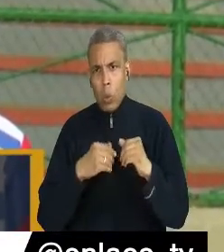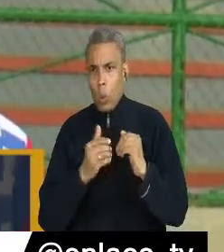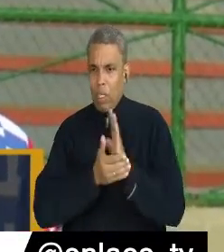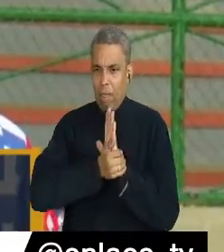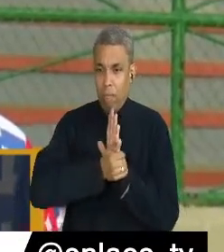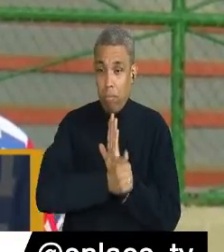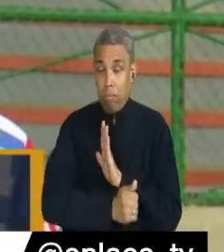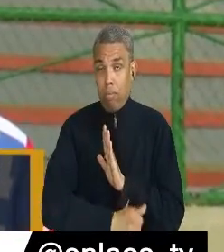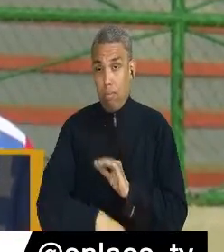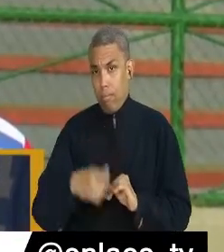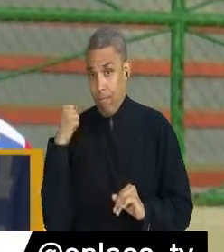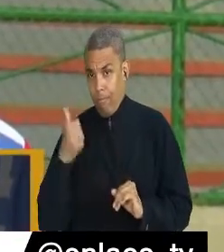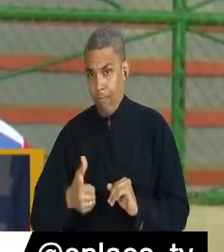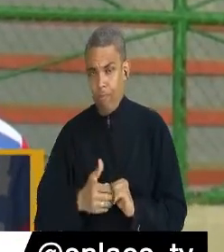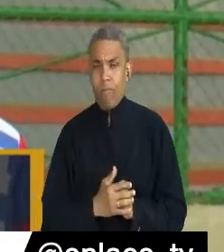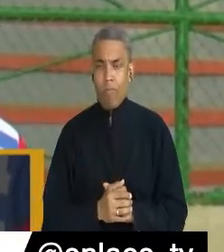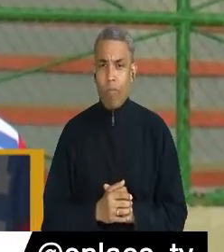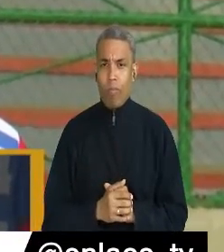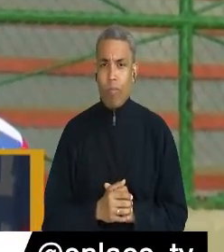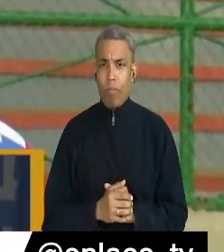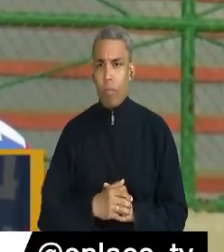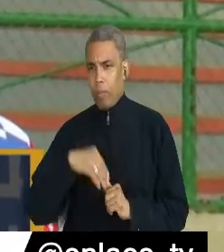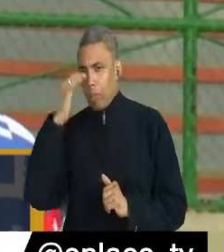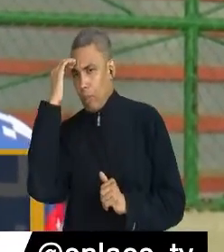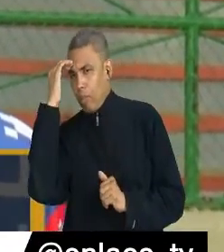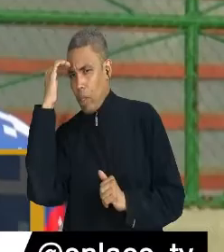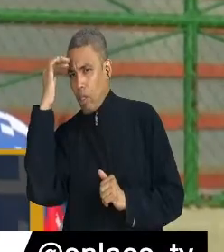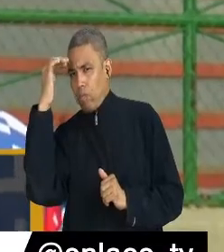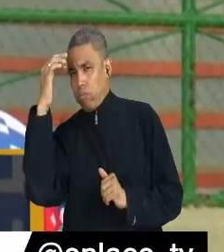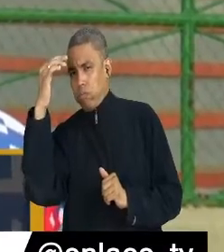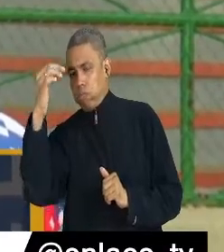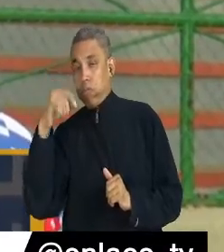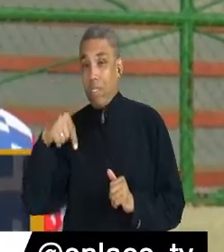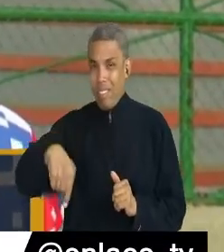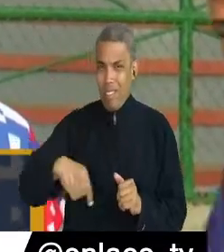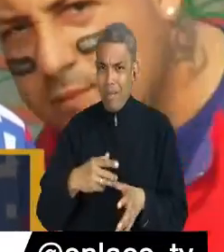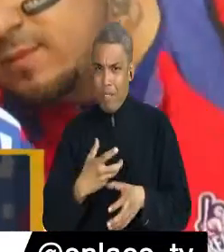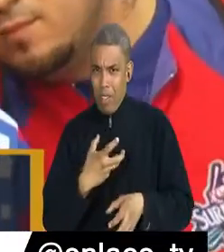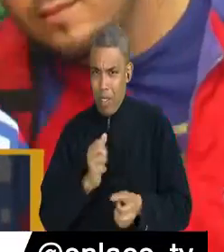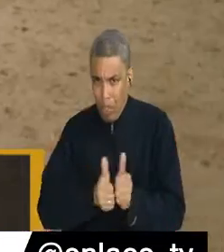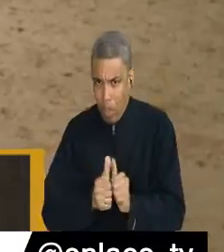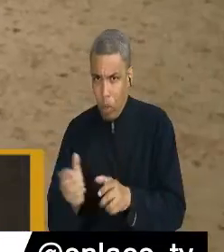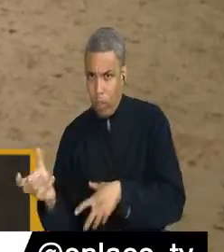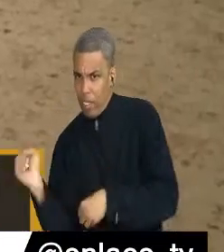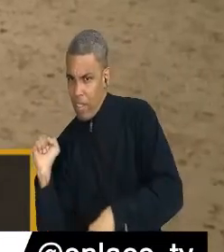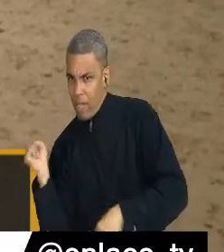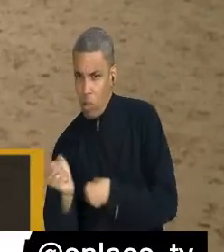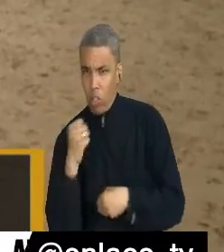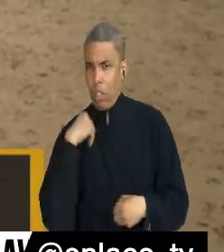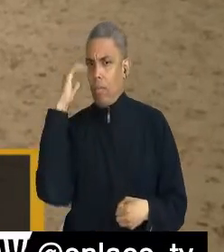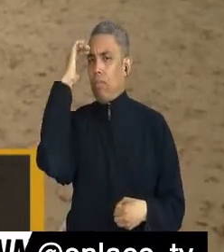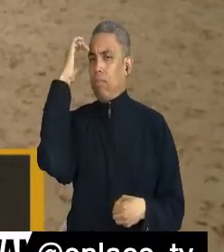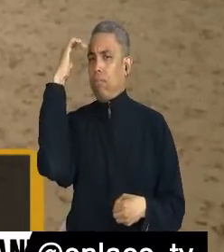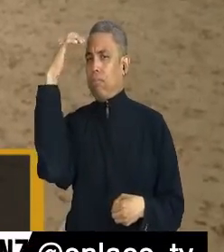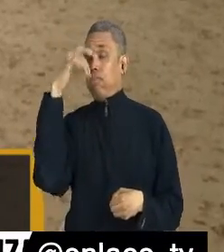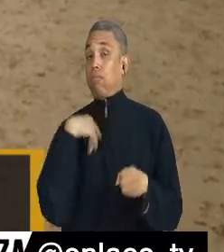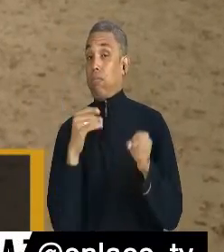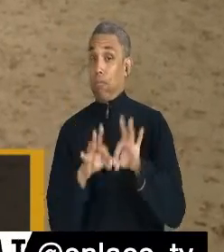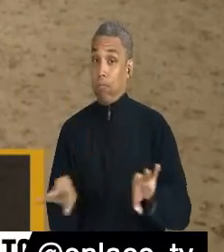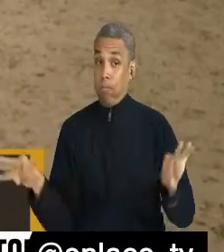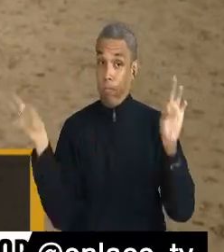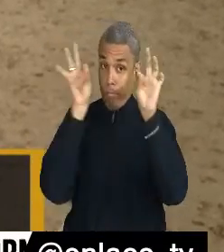ahí hay proyección en este deporte que es lo importante hay proyección en este deporte que es lo importante